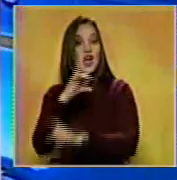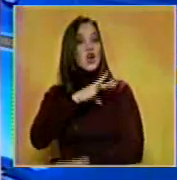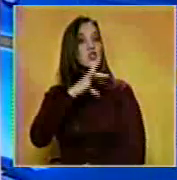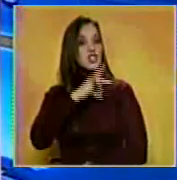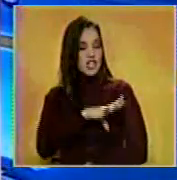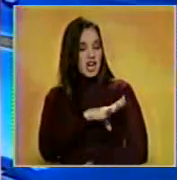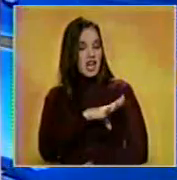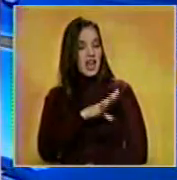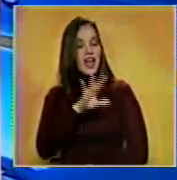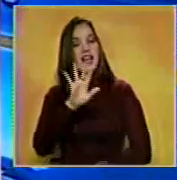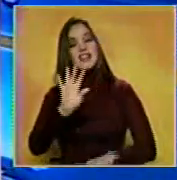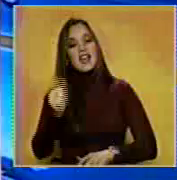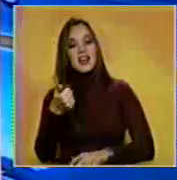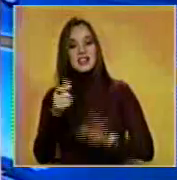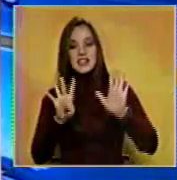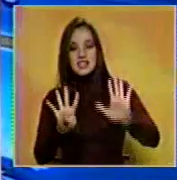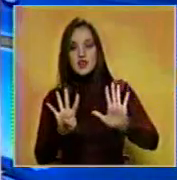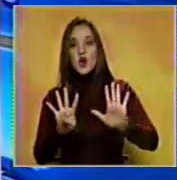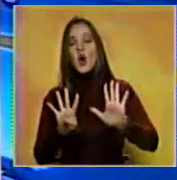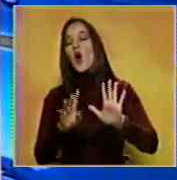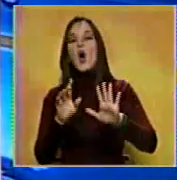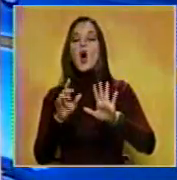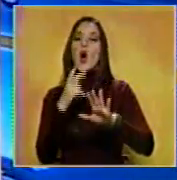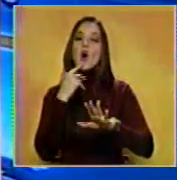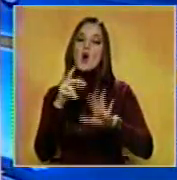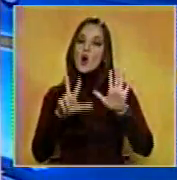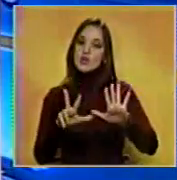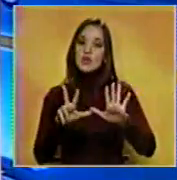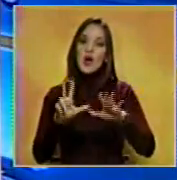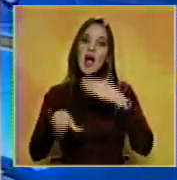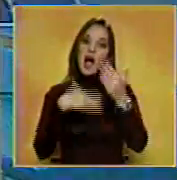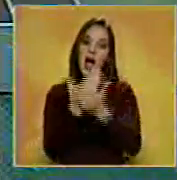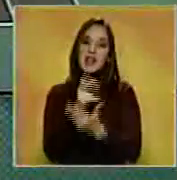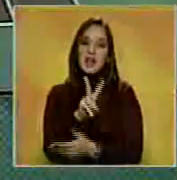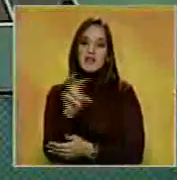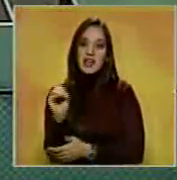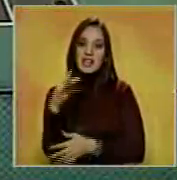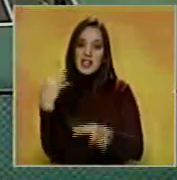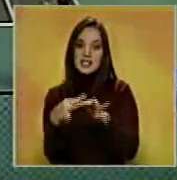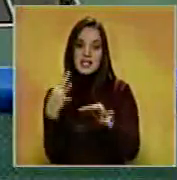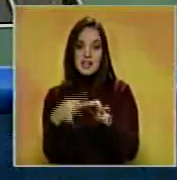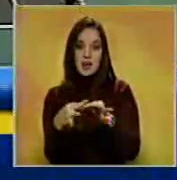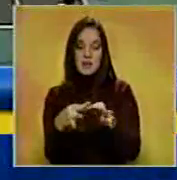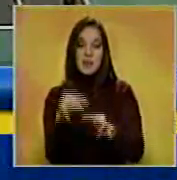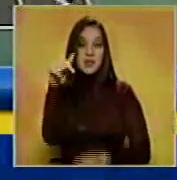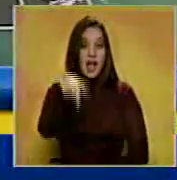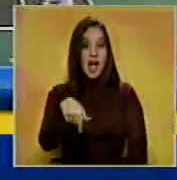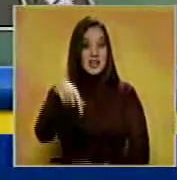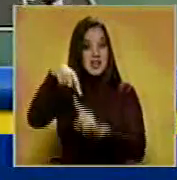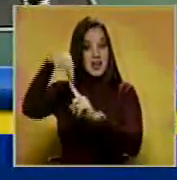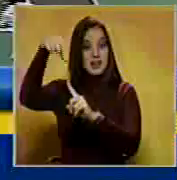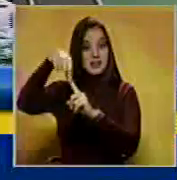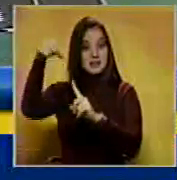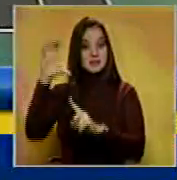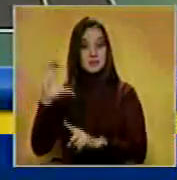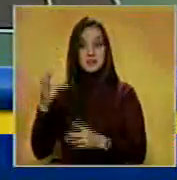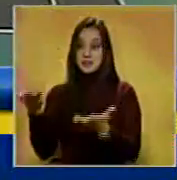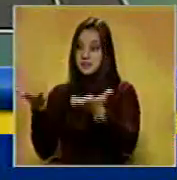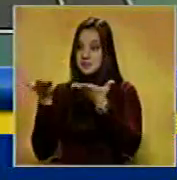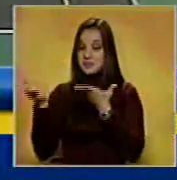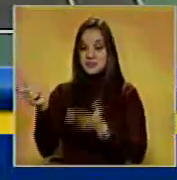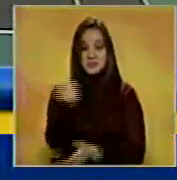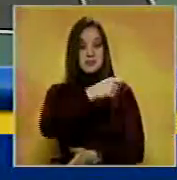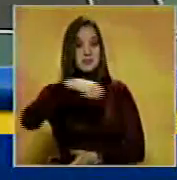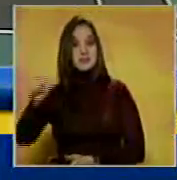americana del 18 al 20 de septiembre en territorio austral. El Altamira Tennis Club acá en Caracas recibió la tercera jornada de esta emocionante serie